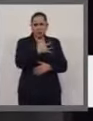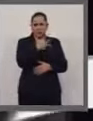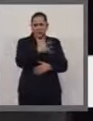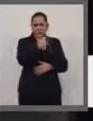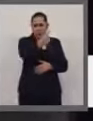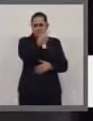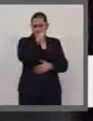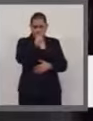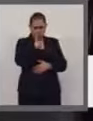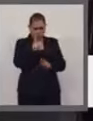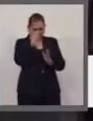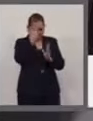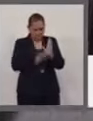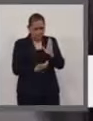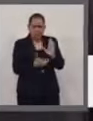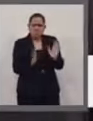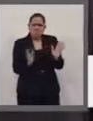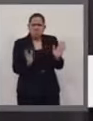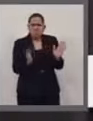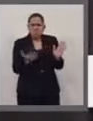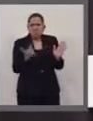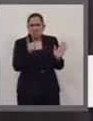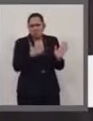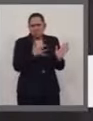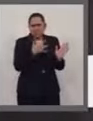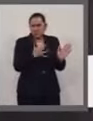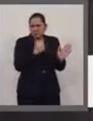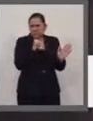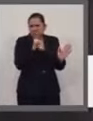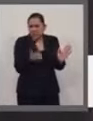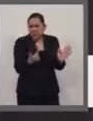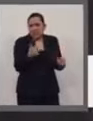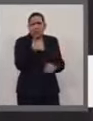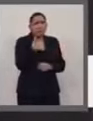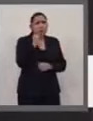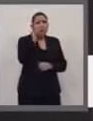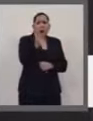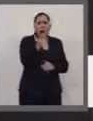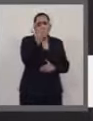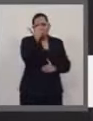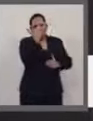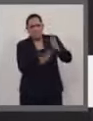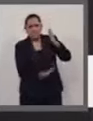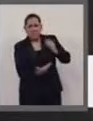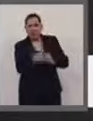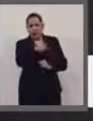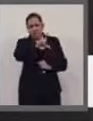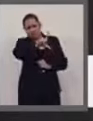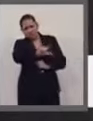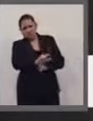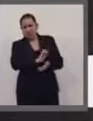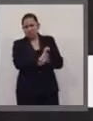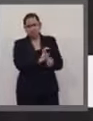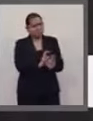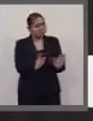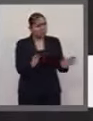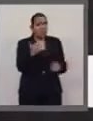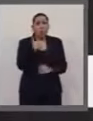su interpretación me sorprende, porque no hice ni una sola expresión misógina. He hablado de un